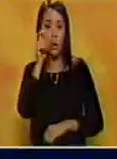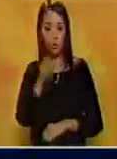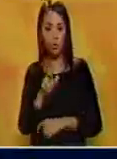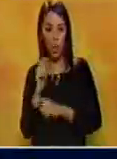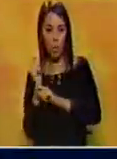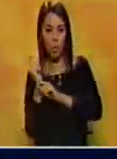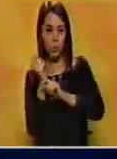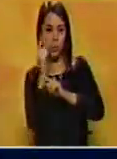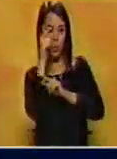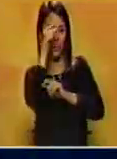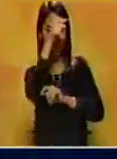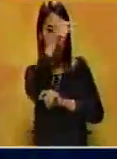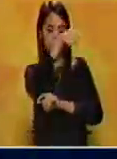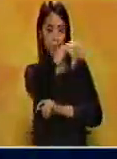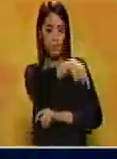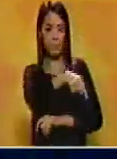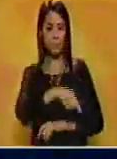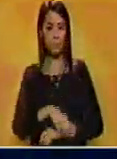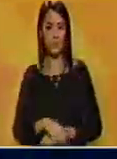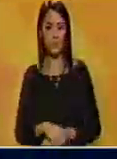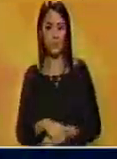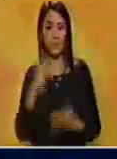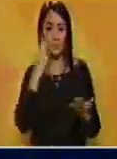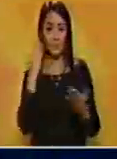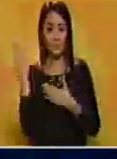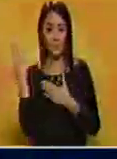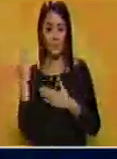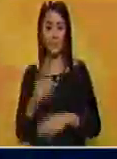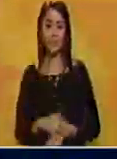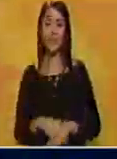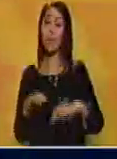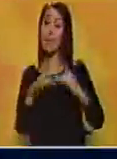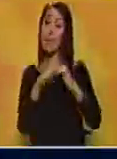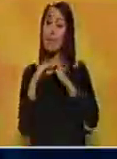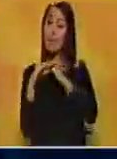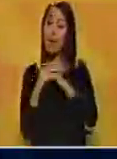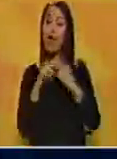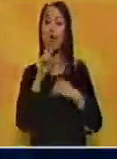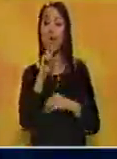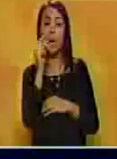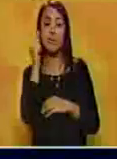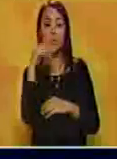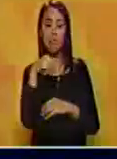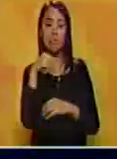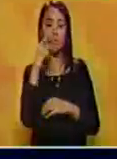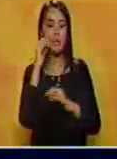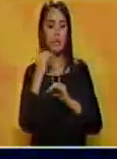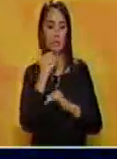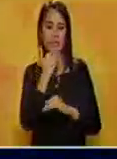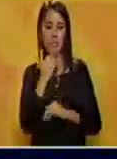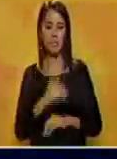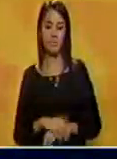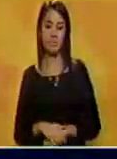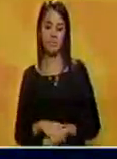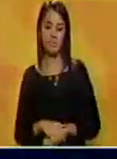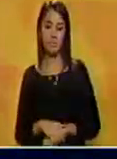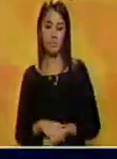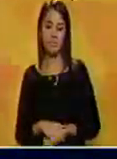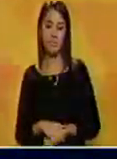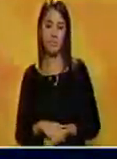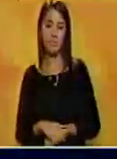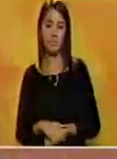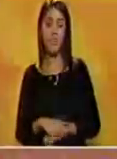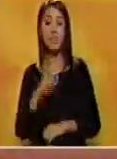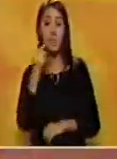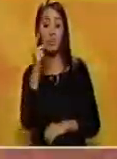este cuadrangular solitario por el jardín derecho para igualar la pizarra a 2 rayitas en ese momento del compromiso. Segundo del año para el